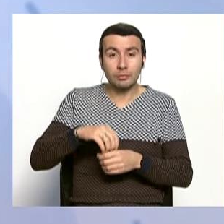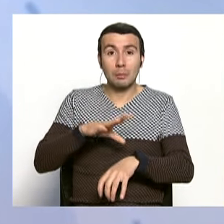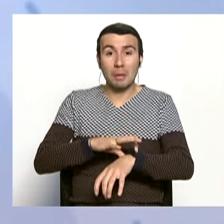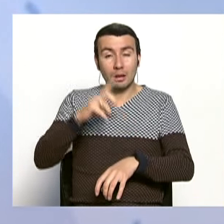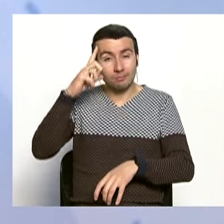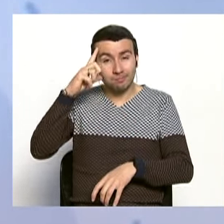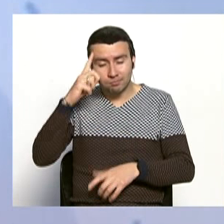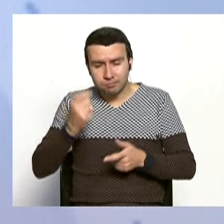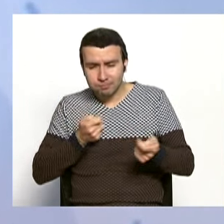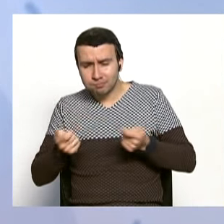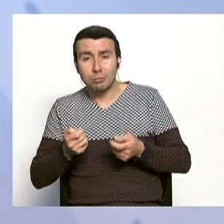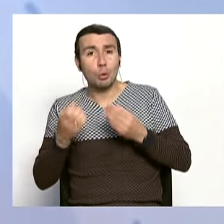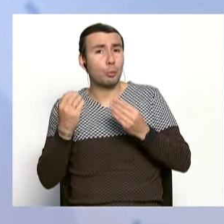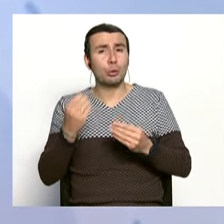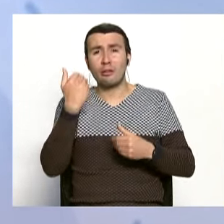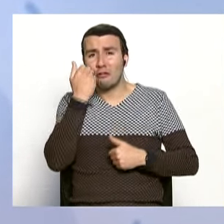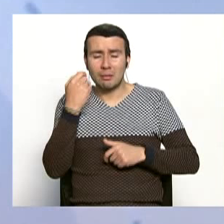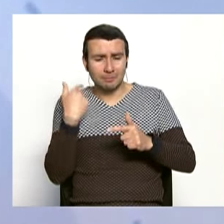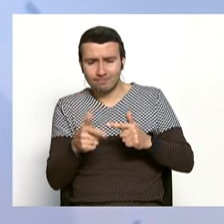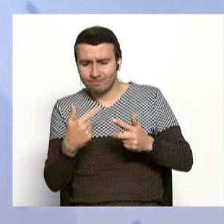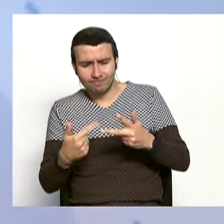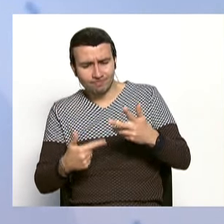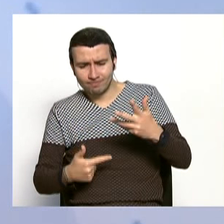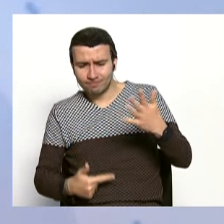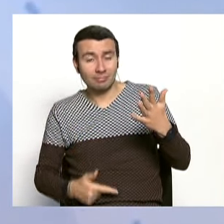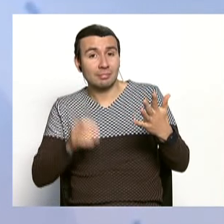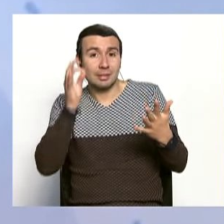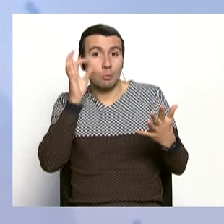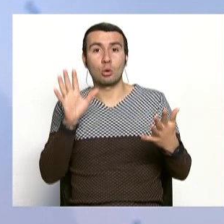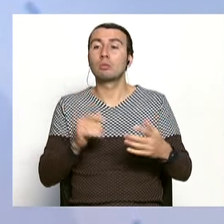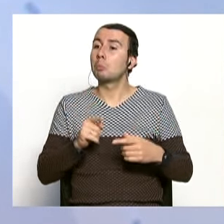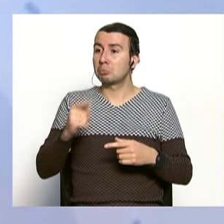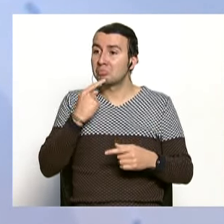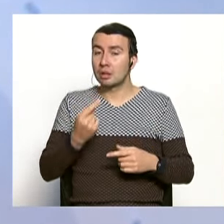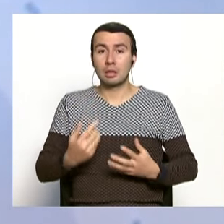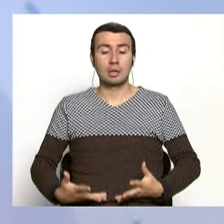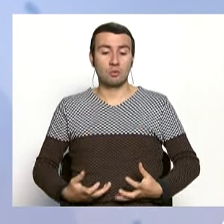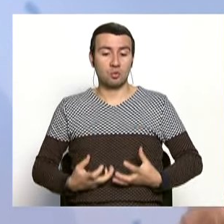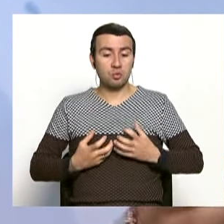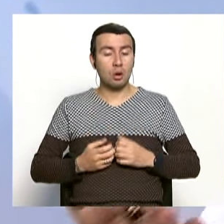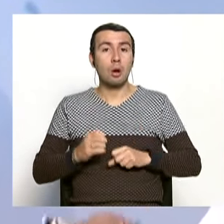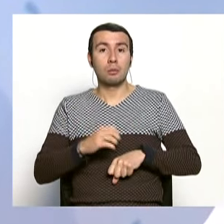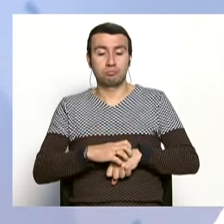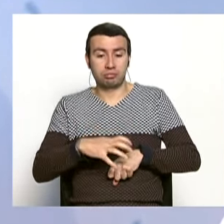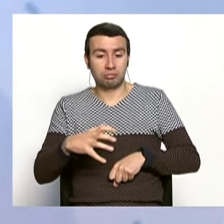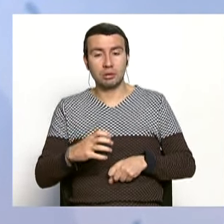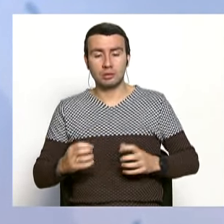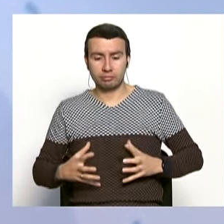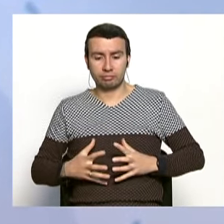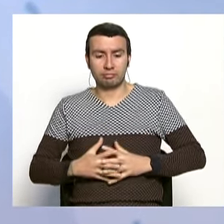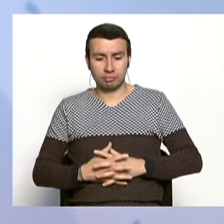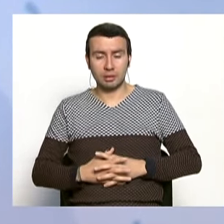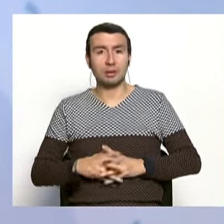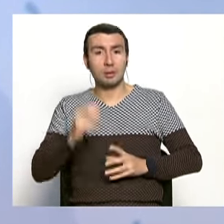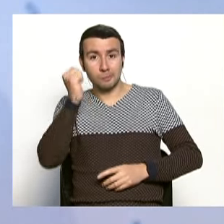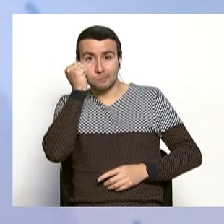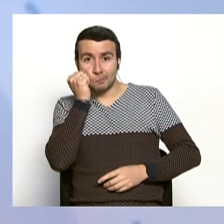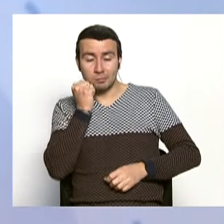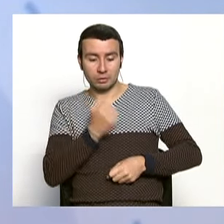puede enfermar y ellos han explicado muy bien desde una infección desde una tumoración desde una adherencia un sangrado tantas